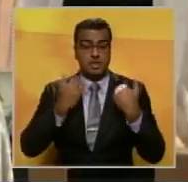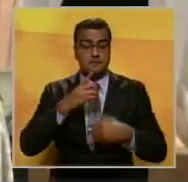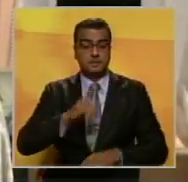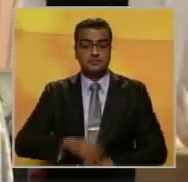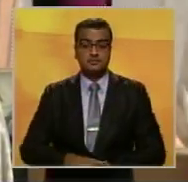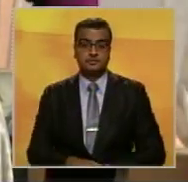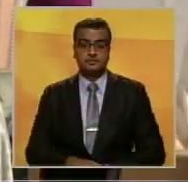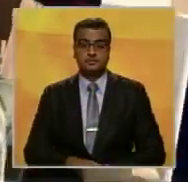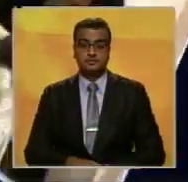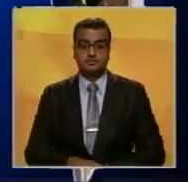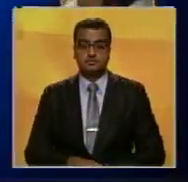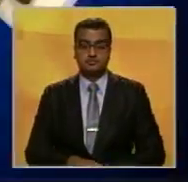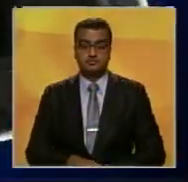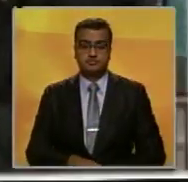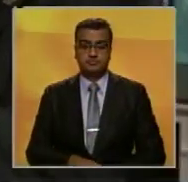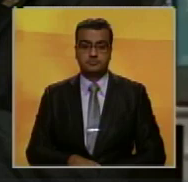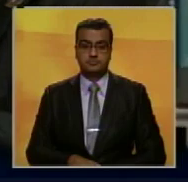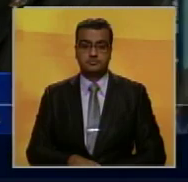Madre.